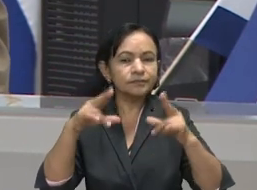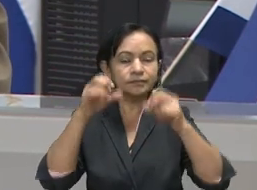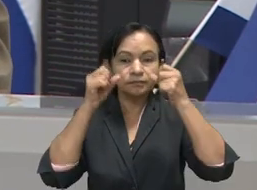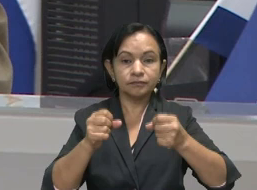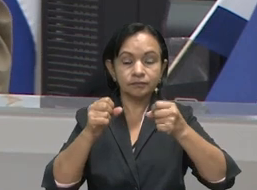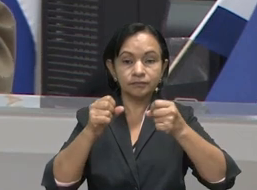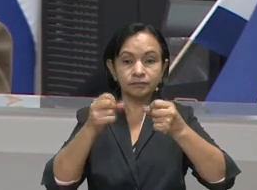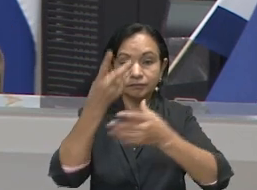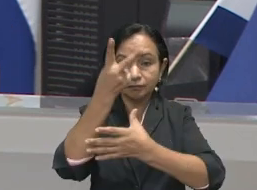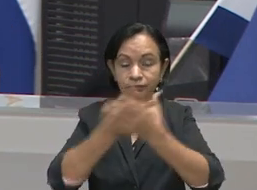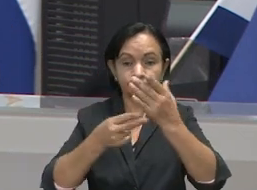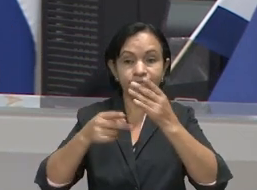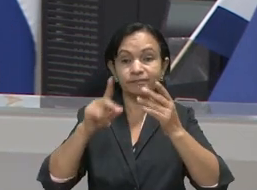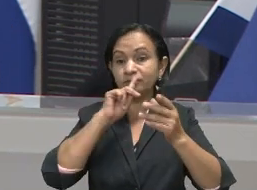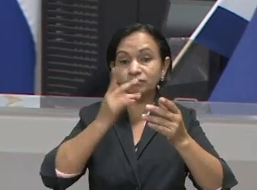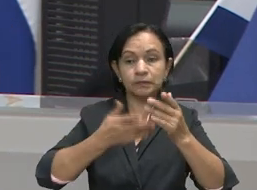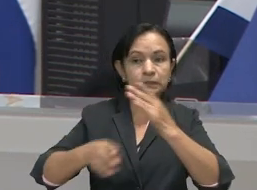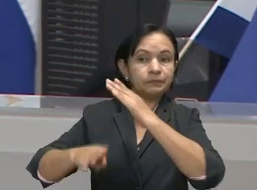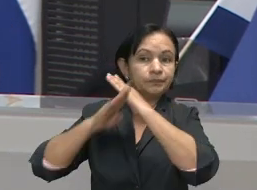Nicarao y Diriangén se opusieron.